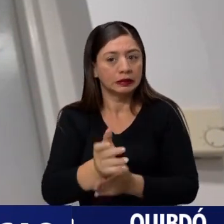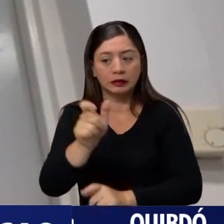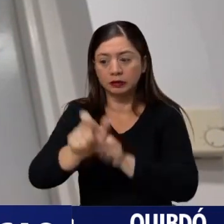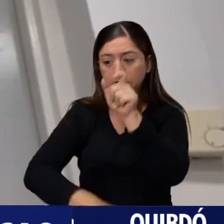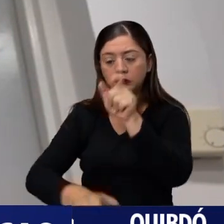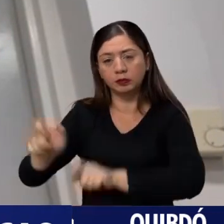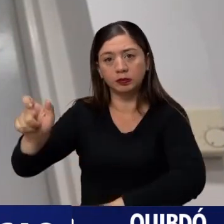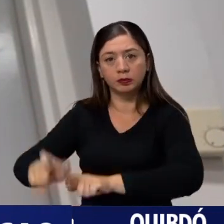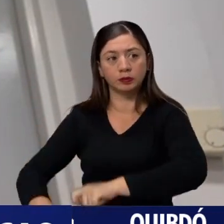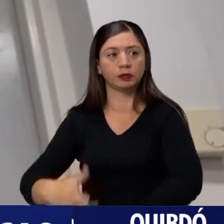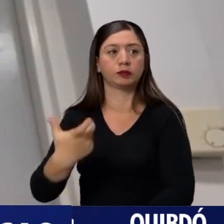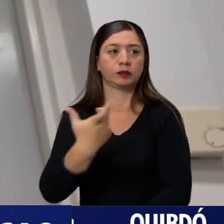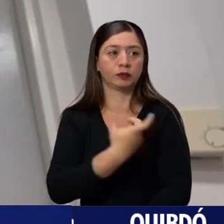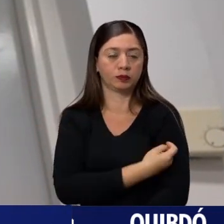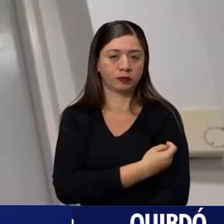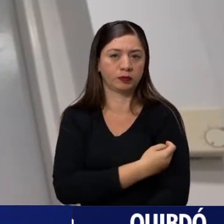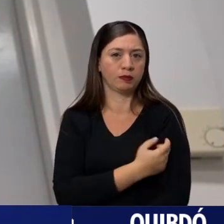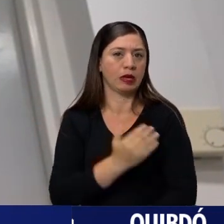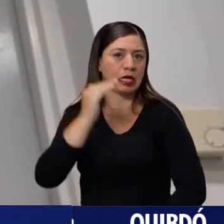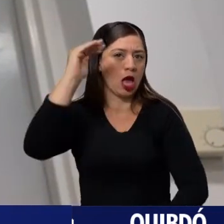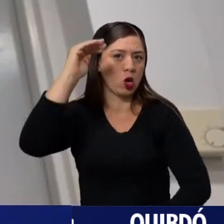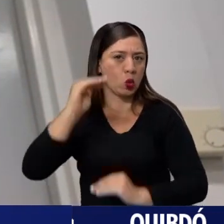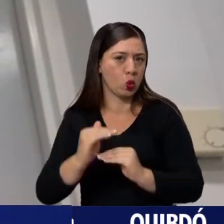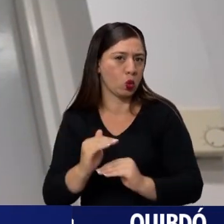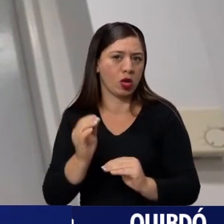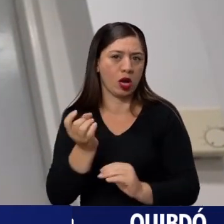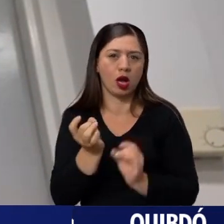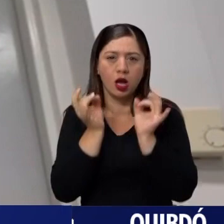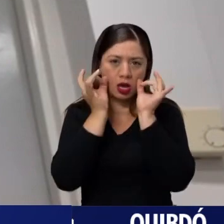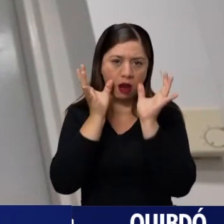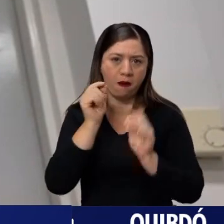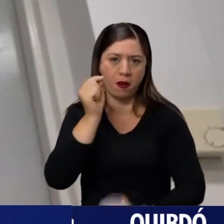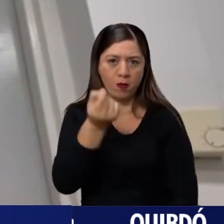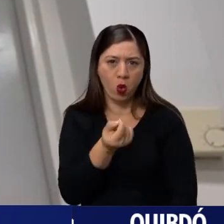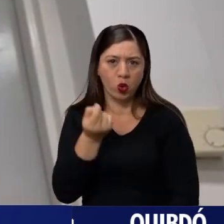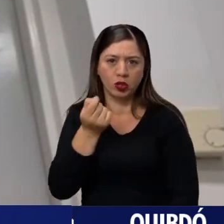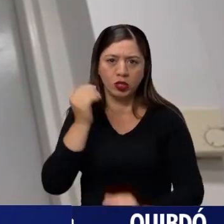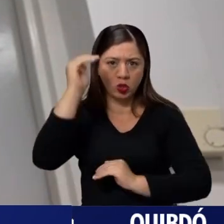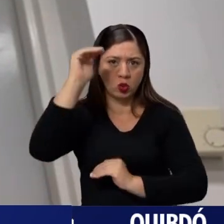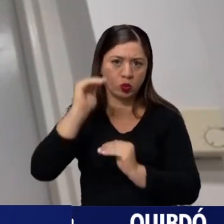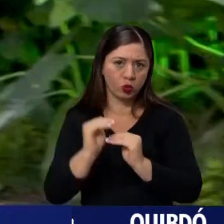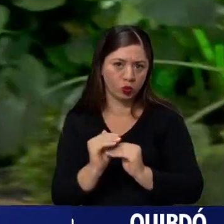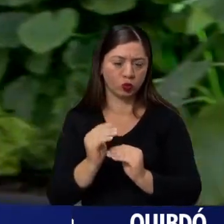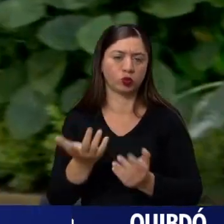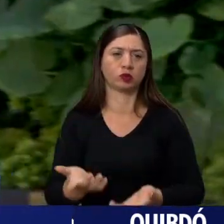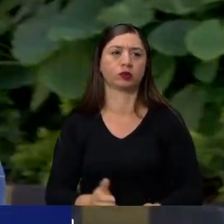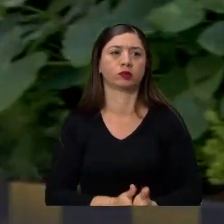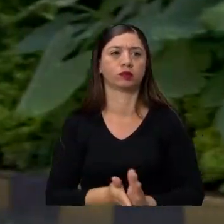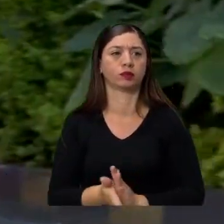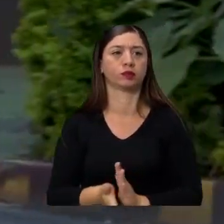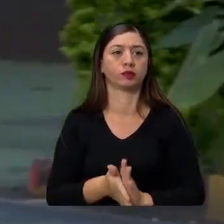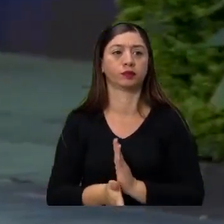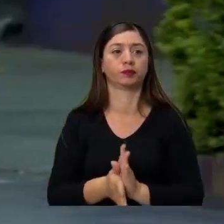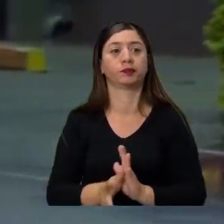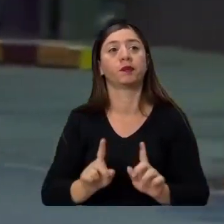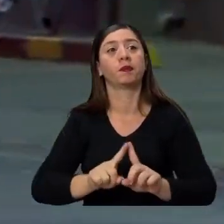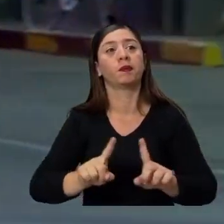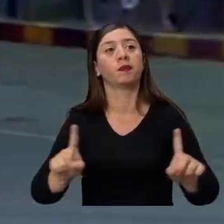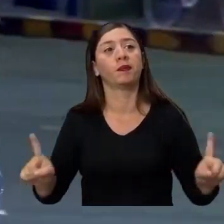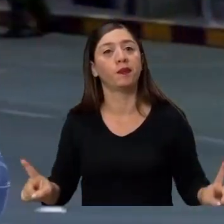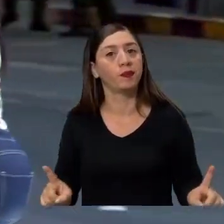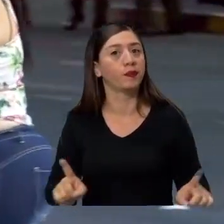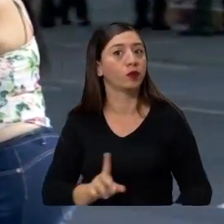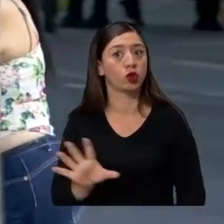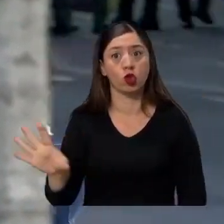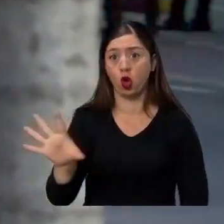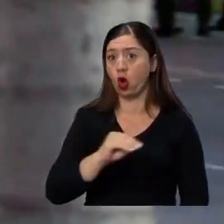vacunada para que hayan menos desenlaces fatales o pacientes críticos en relación a la enfermedad. Pero esta medida no aplica